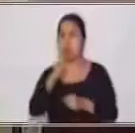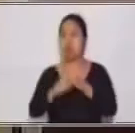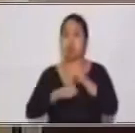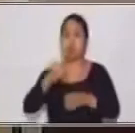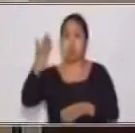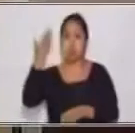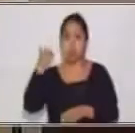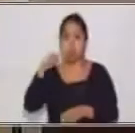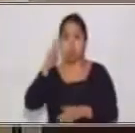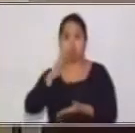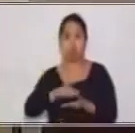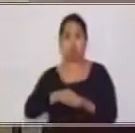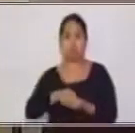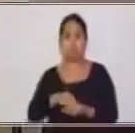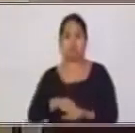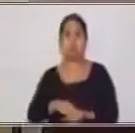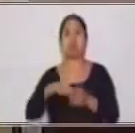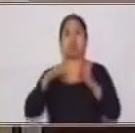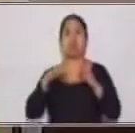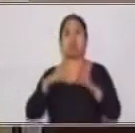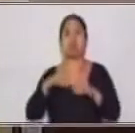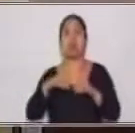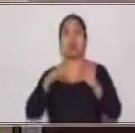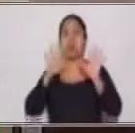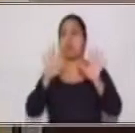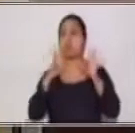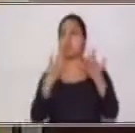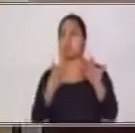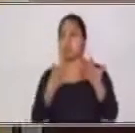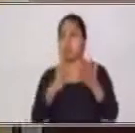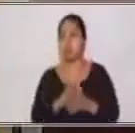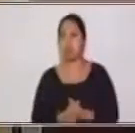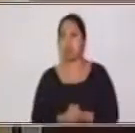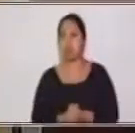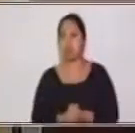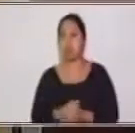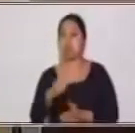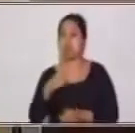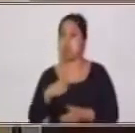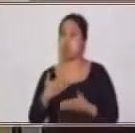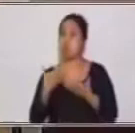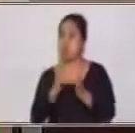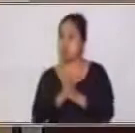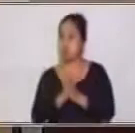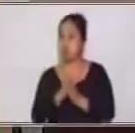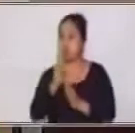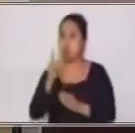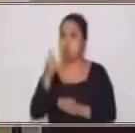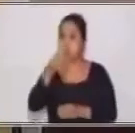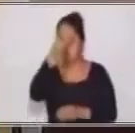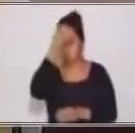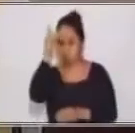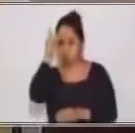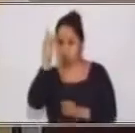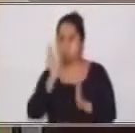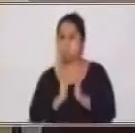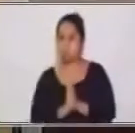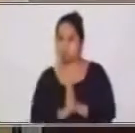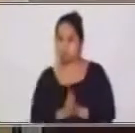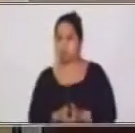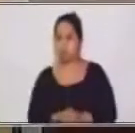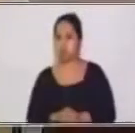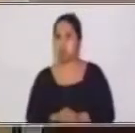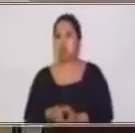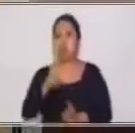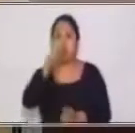en 2019. Entonces, yo les voy a dejar una tarea y para mí es muy importante ahí en casa ustedes, y si pueden con toda